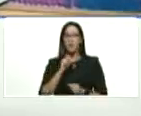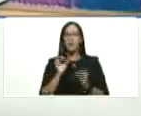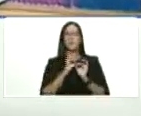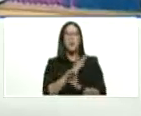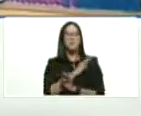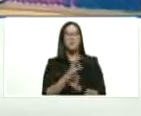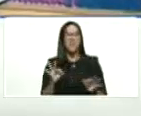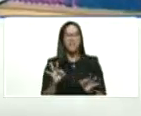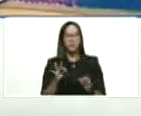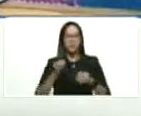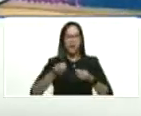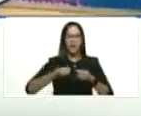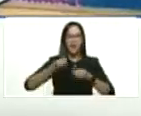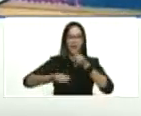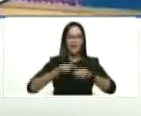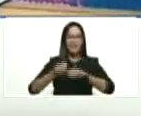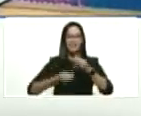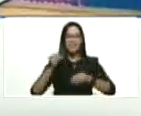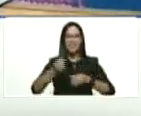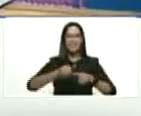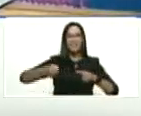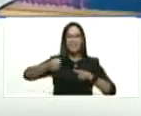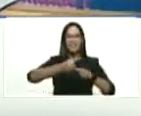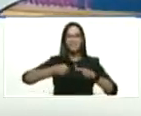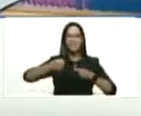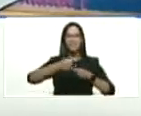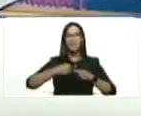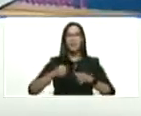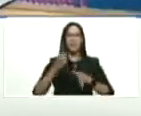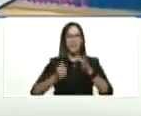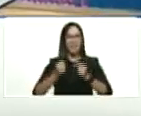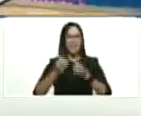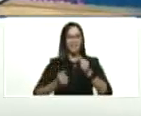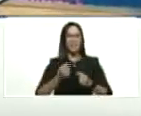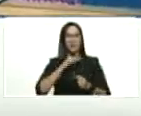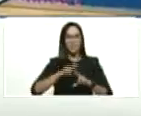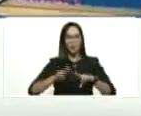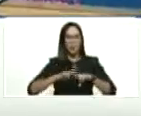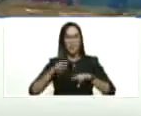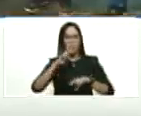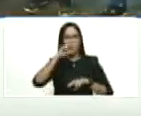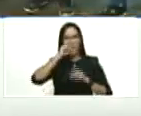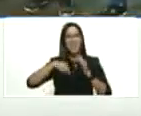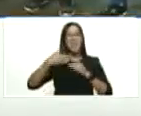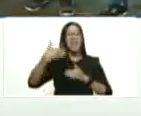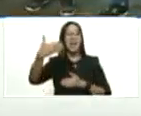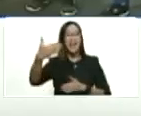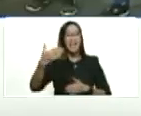la preparación de atole para nuestros chiquitines de 2 años en adelante.